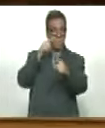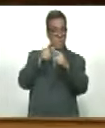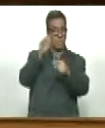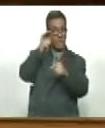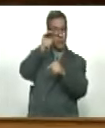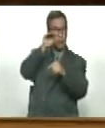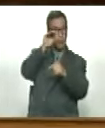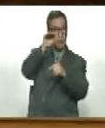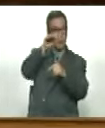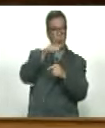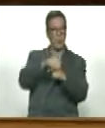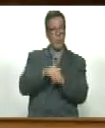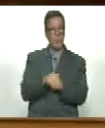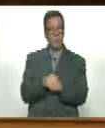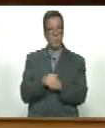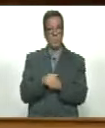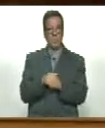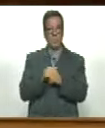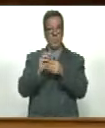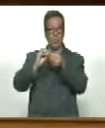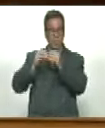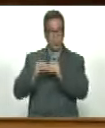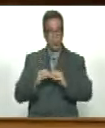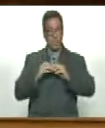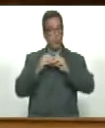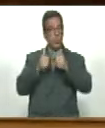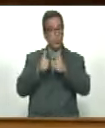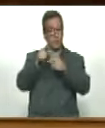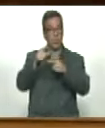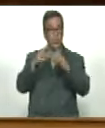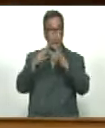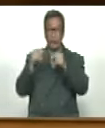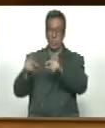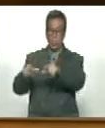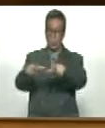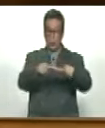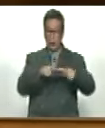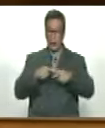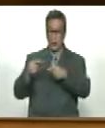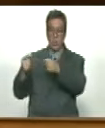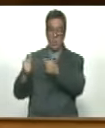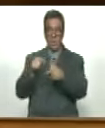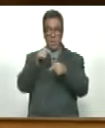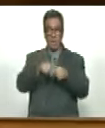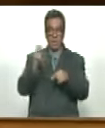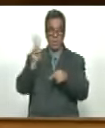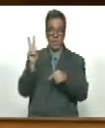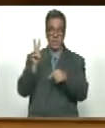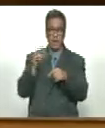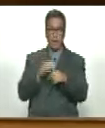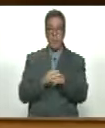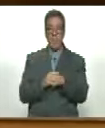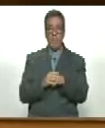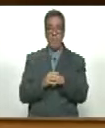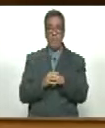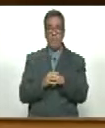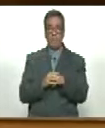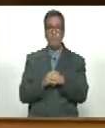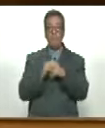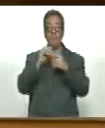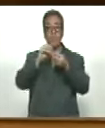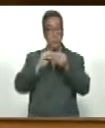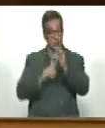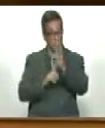futuro. La recuperación de todas las áreas de la actividad económica del país.